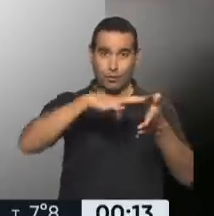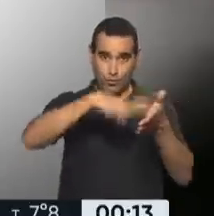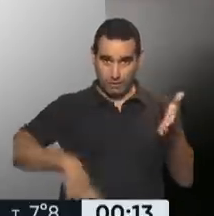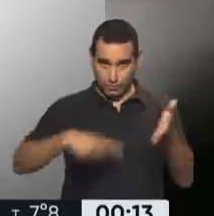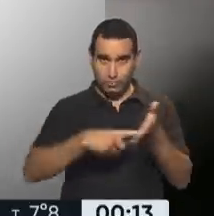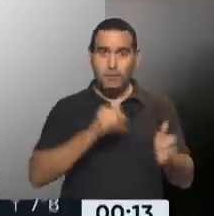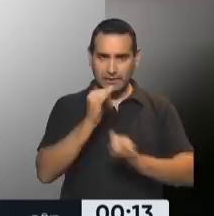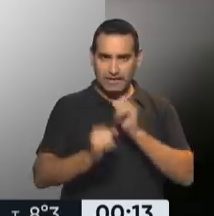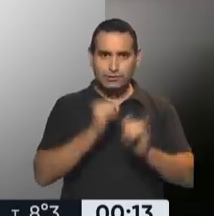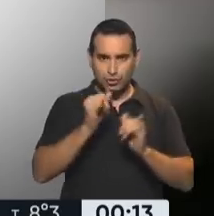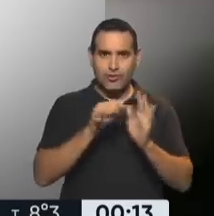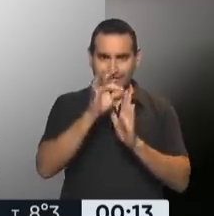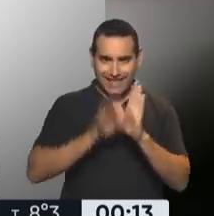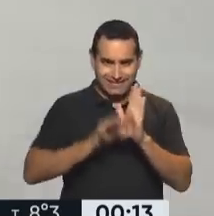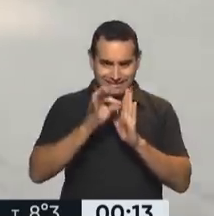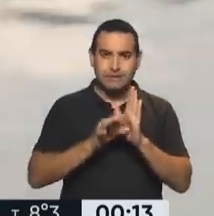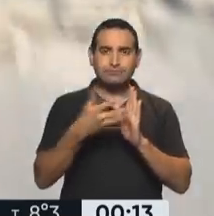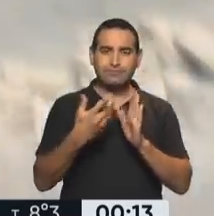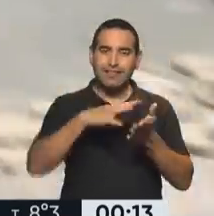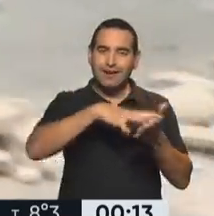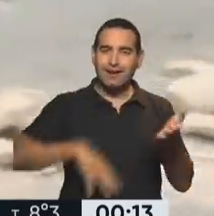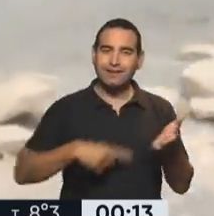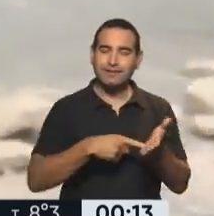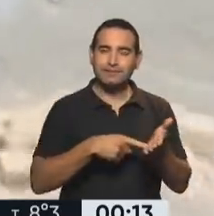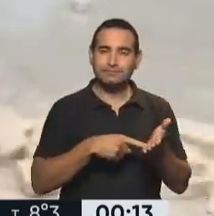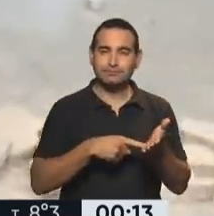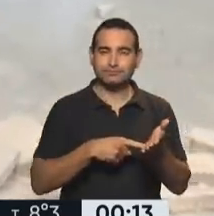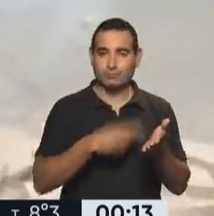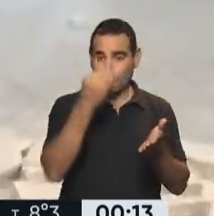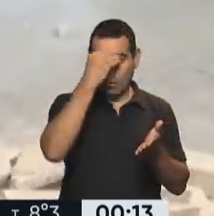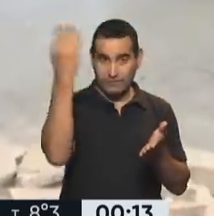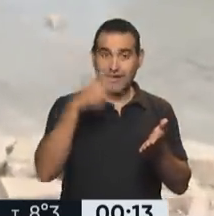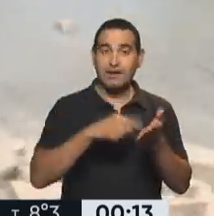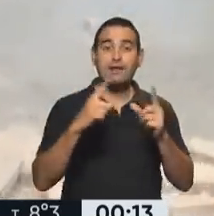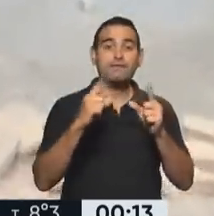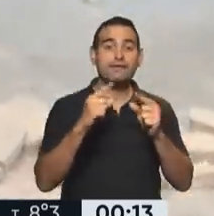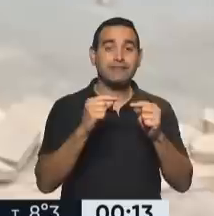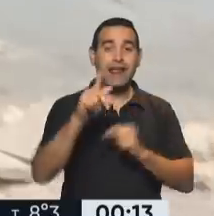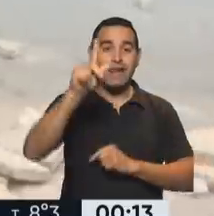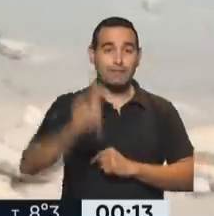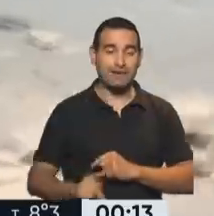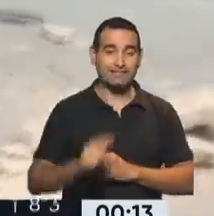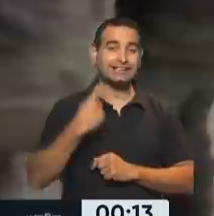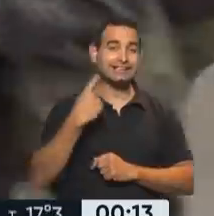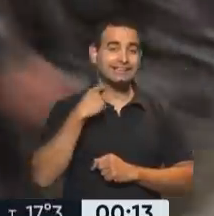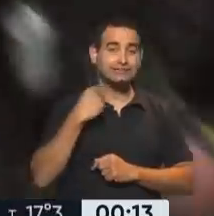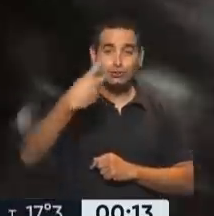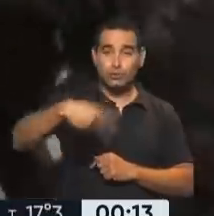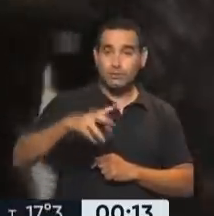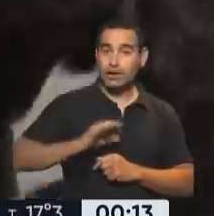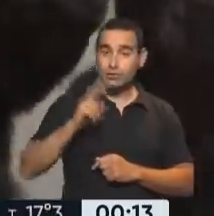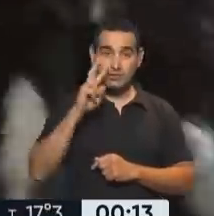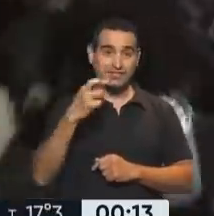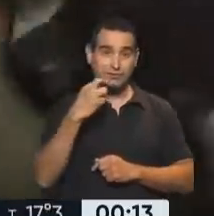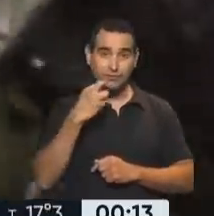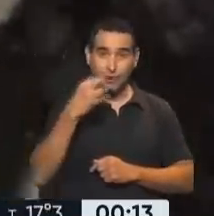material enviado, la carta oficial fechada en La Paz el 13 de noviembre de 2019, apenas